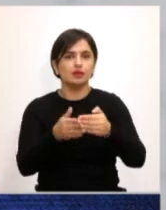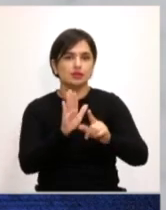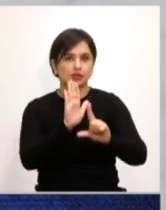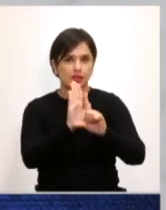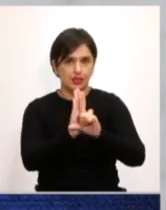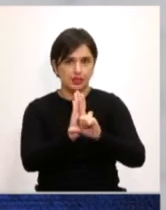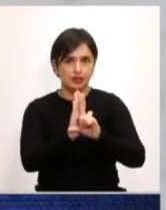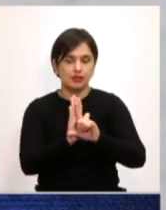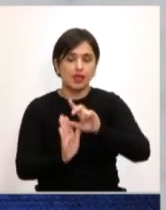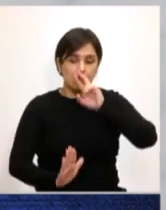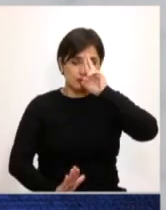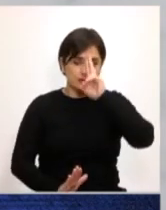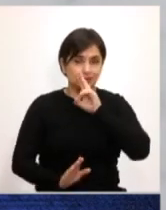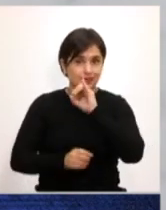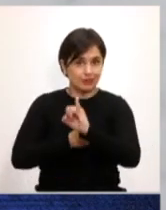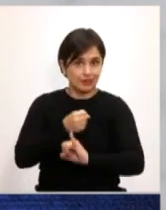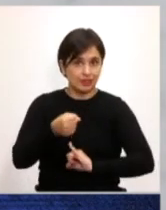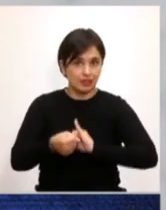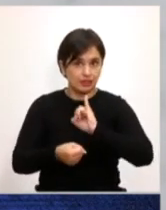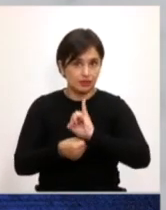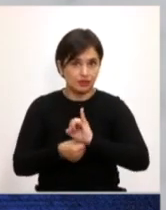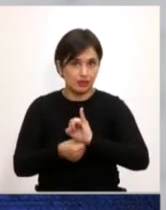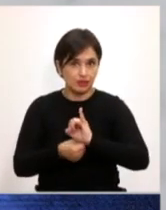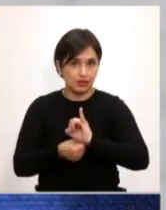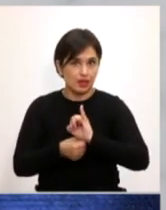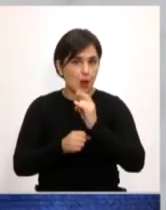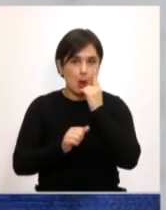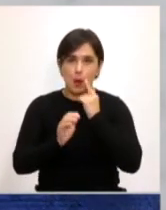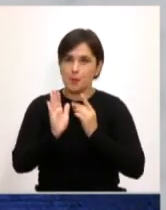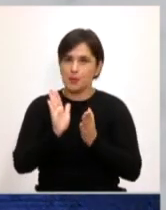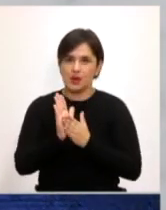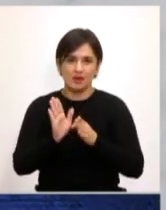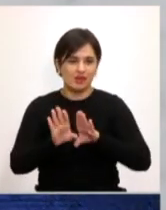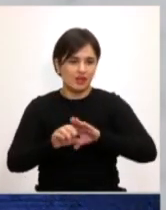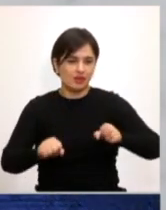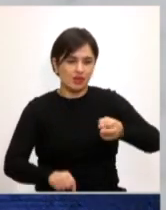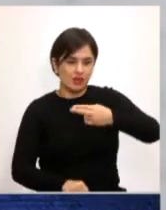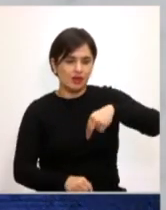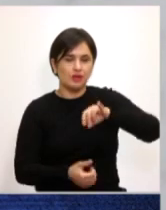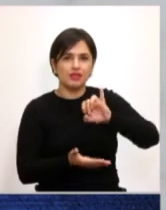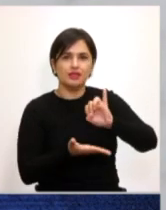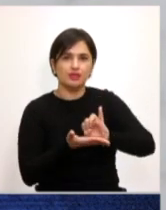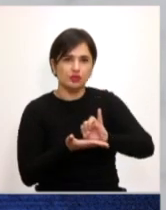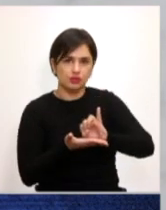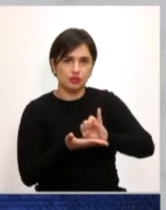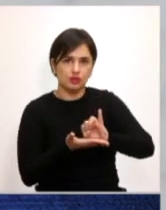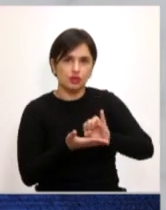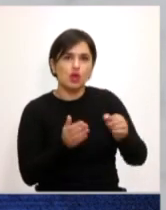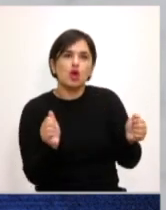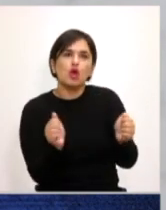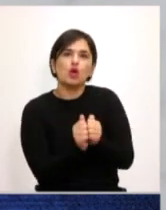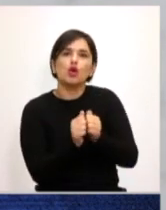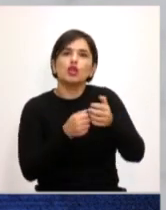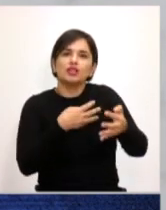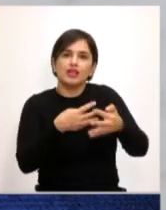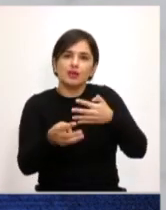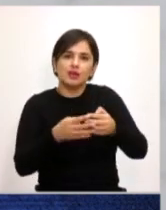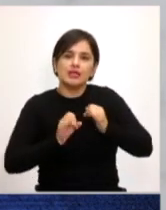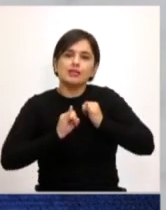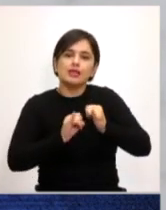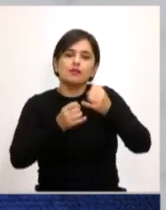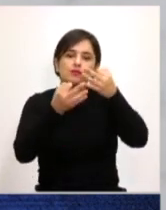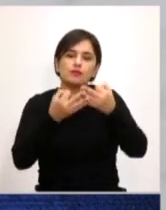Este reconocimiento internacional es un testimonio del compromiso de nuestra institución con la transparencia y la rendición de